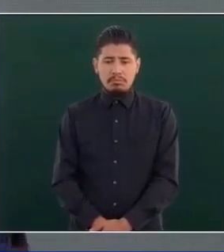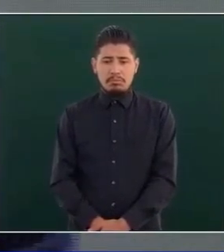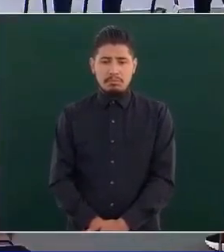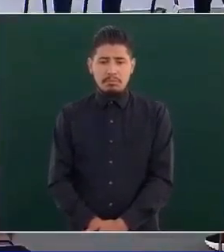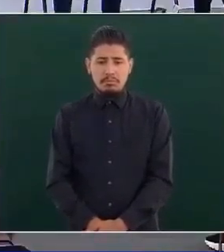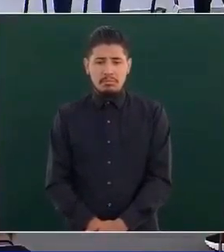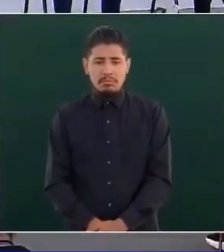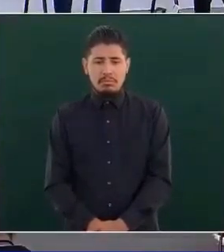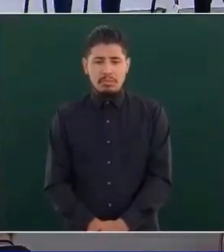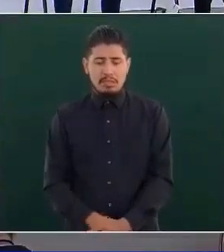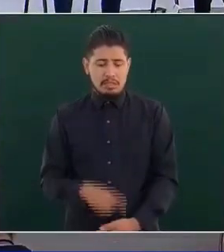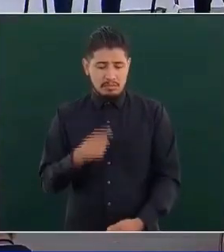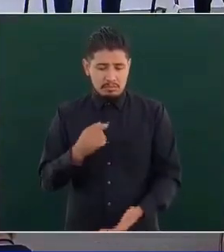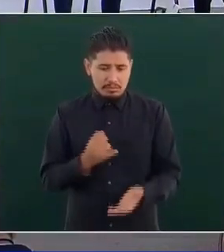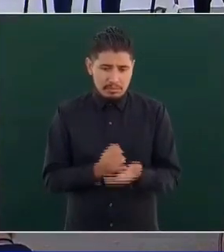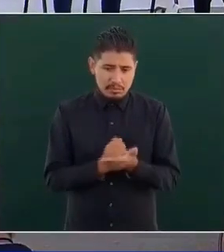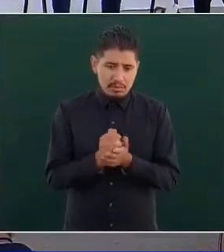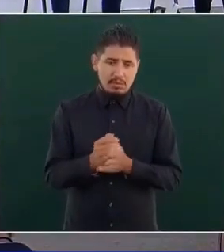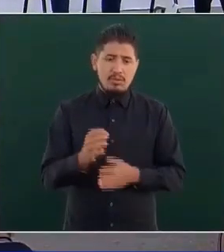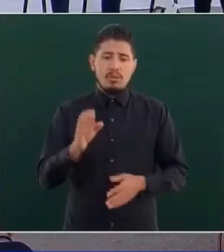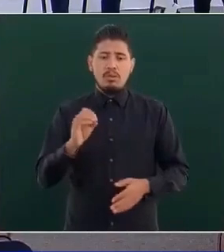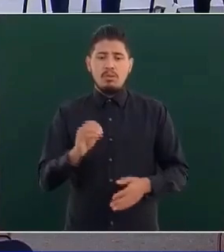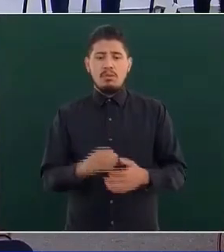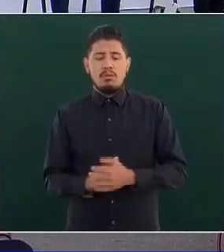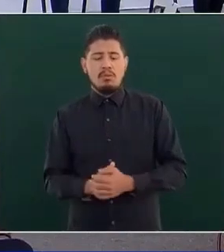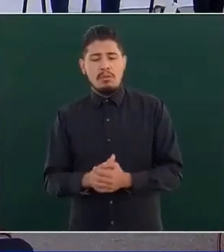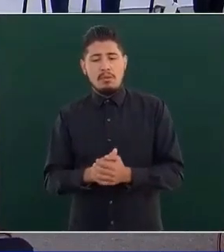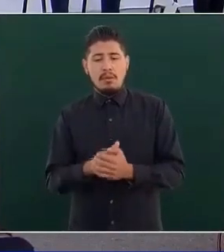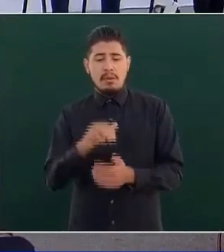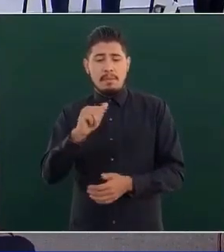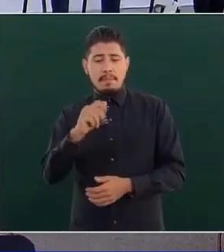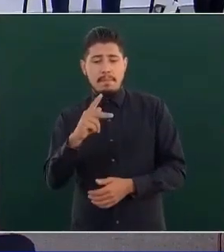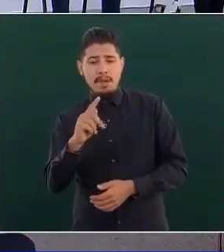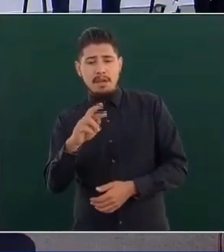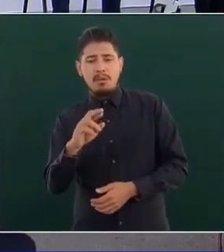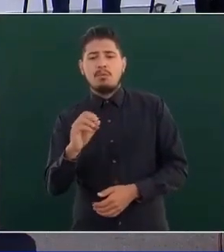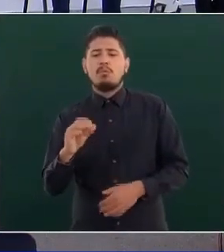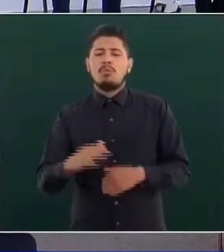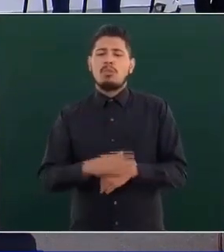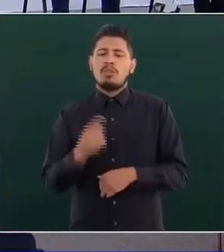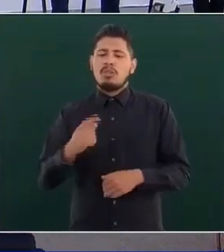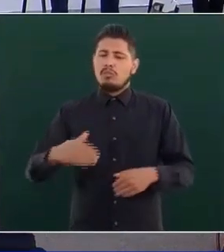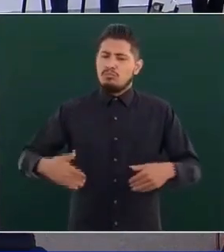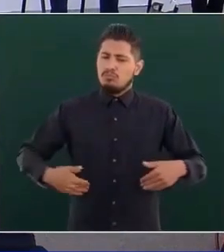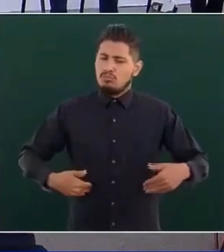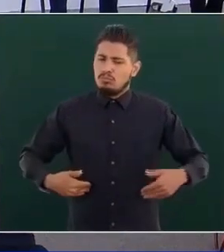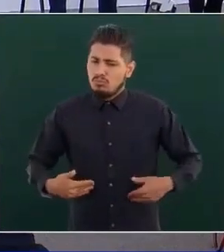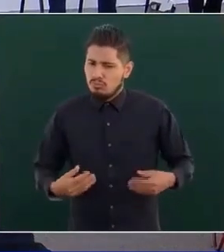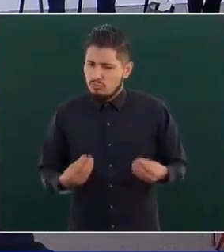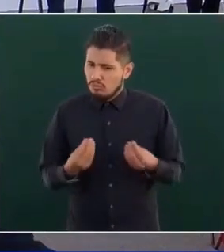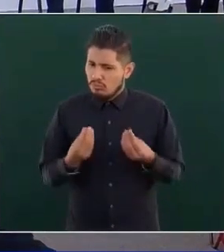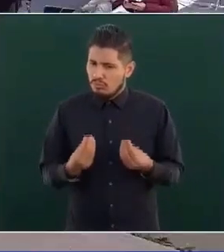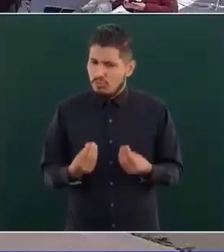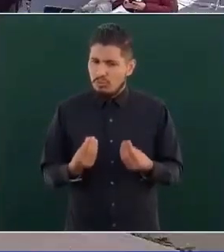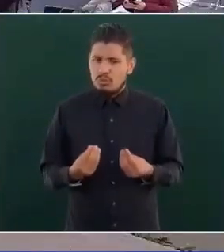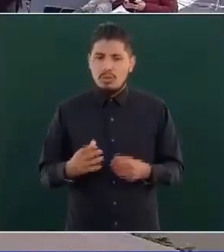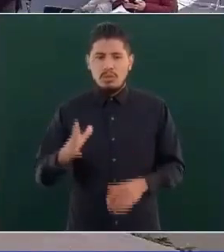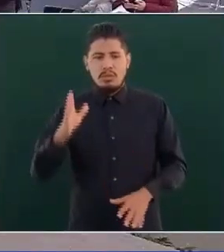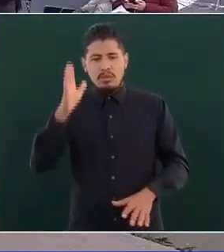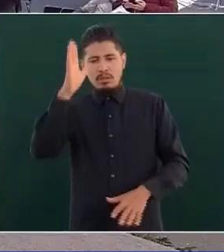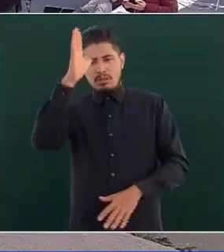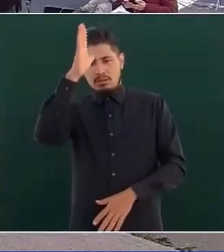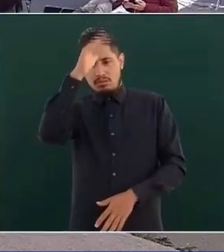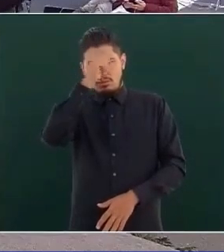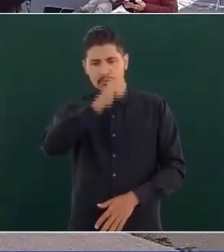ellos lo decidieron. O los amparos. ¿Por qué les molestó tanto lo del acuerdo?